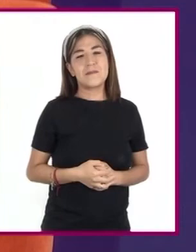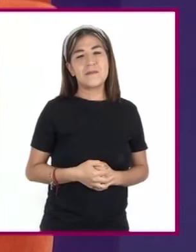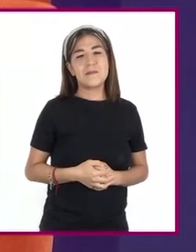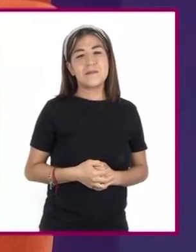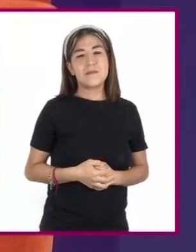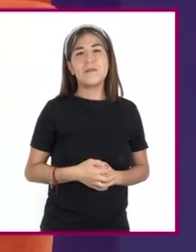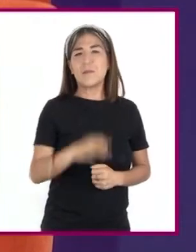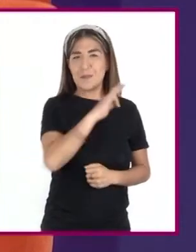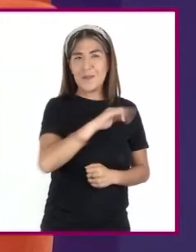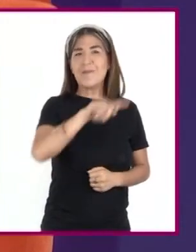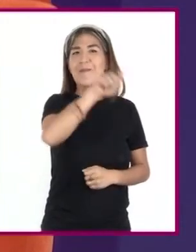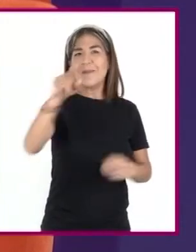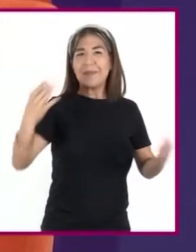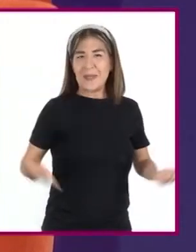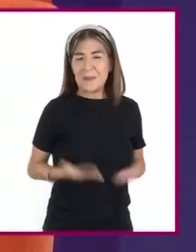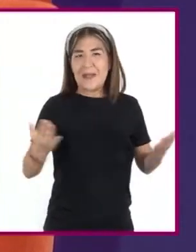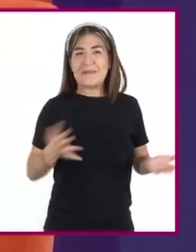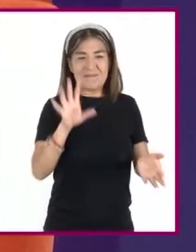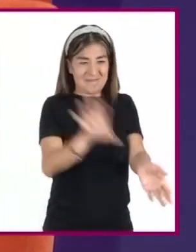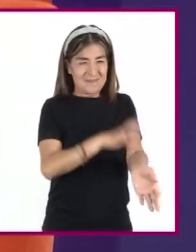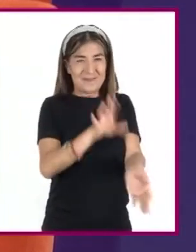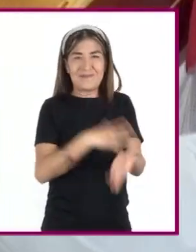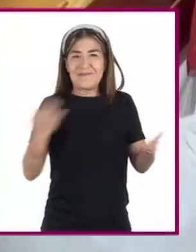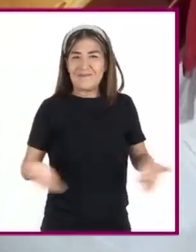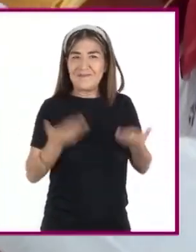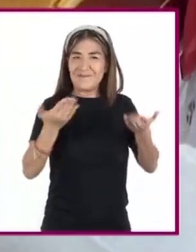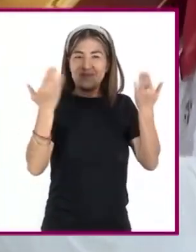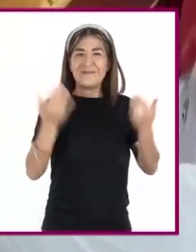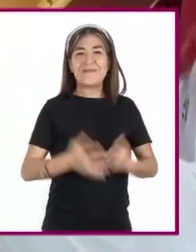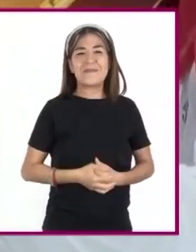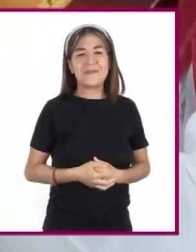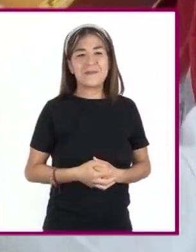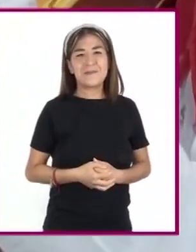Se vale bailar y echar mucha energía.